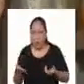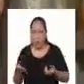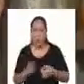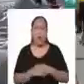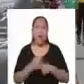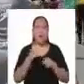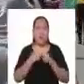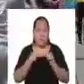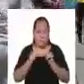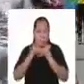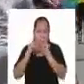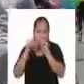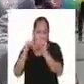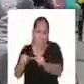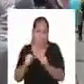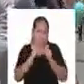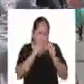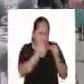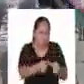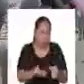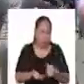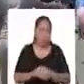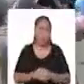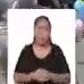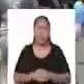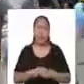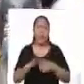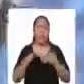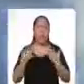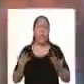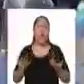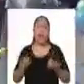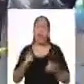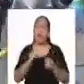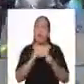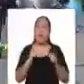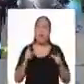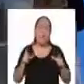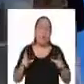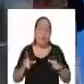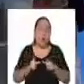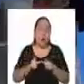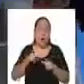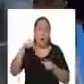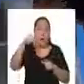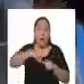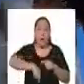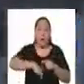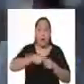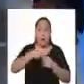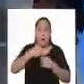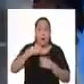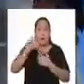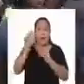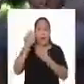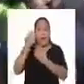eso va a seguirse dando, ¿no? No hay ámbito de nuestra economía que no